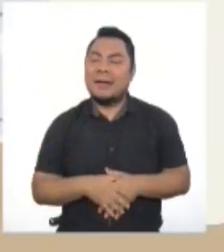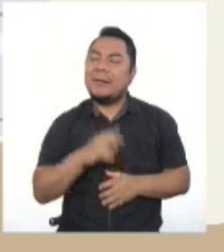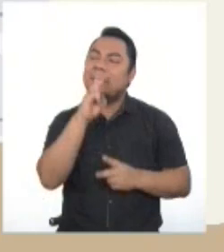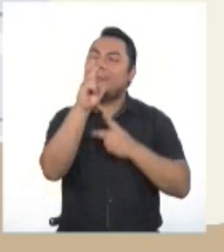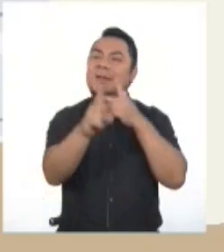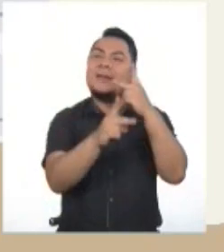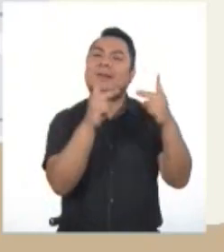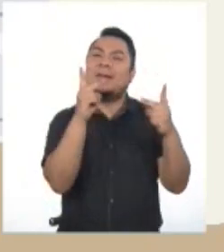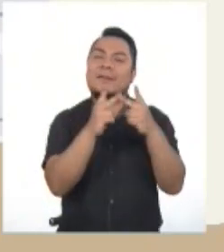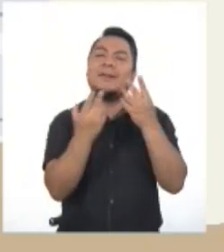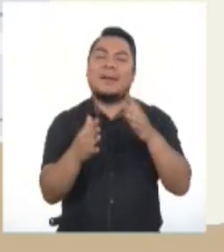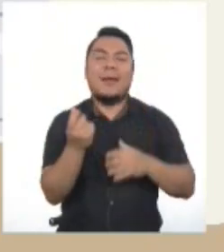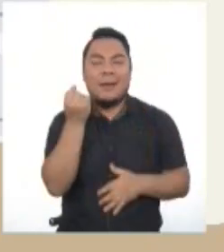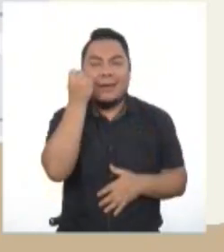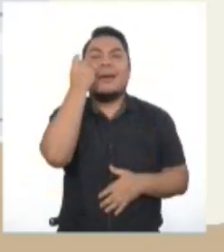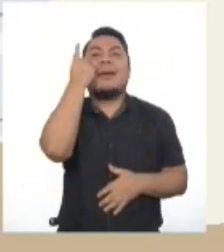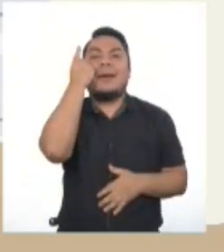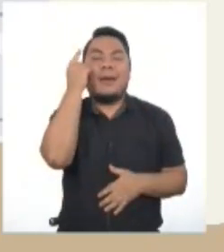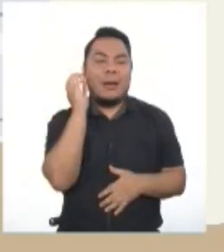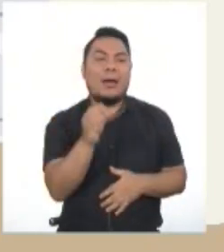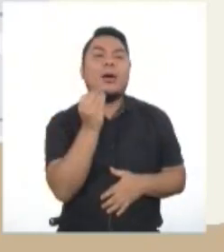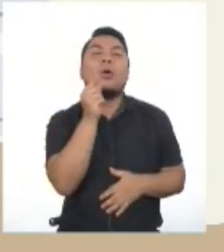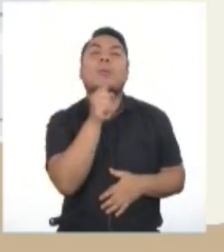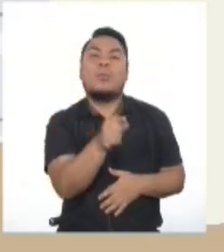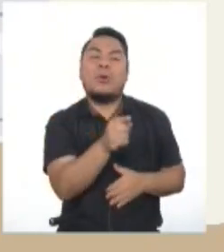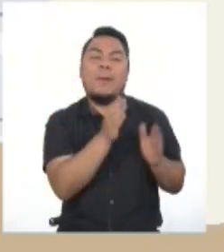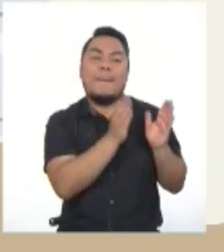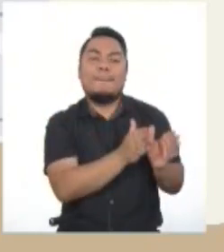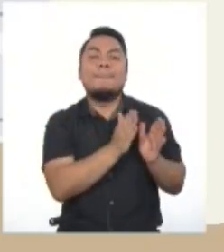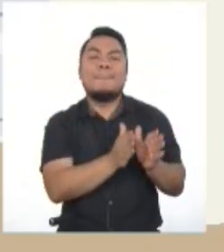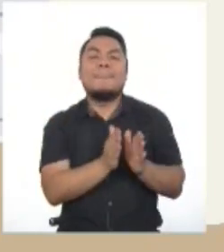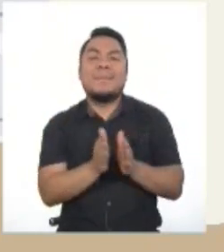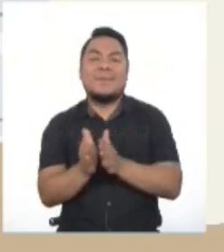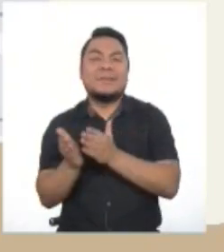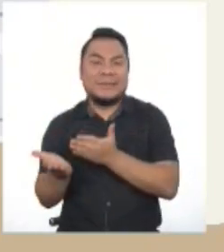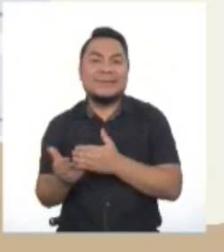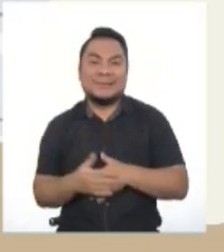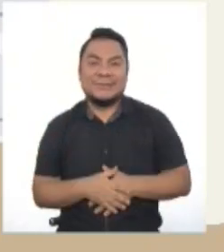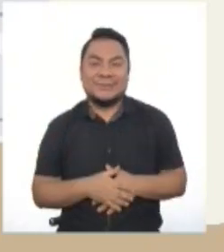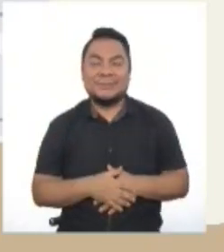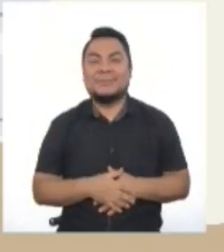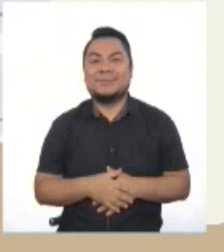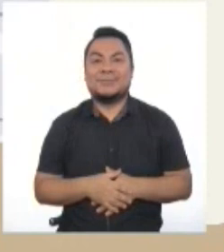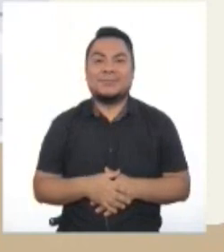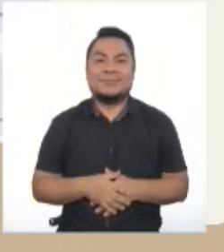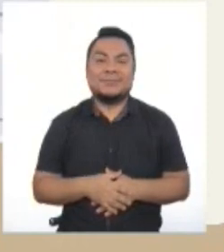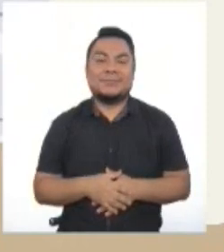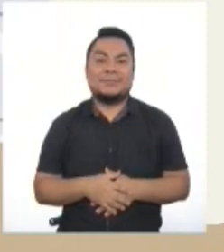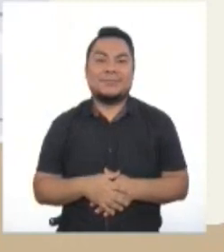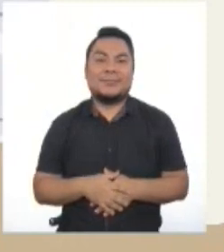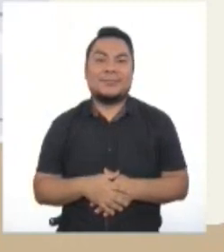¡Perfecto! Ya entendimos cuál es el proceso detrás de nuestra agrupación.